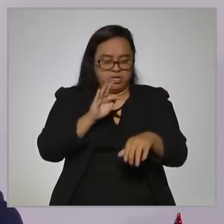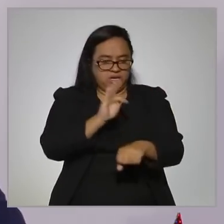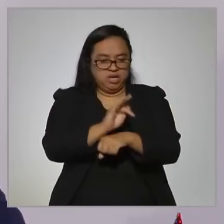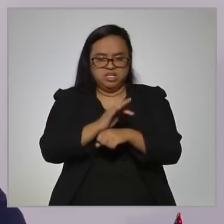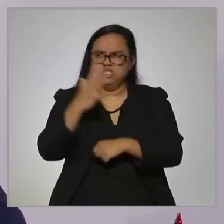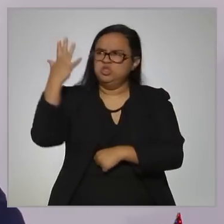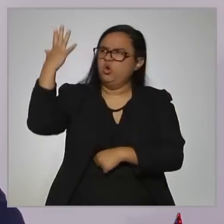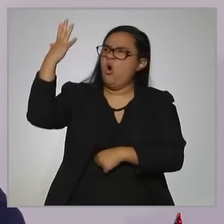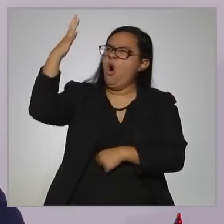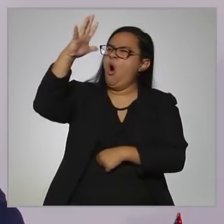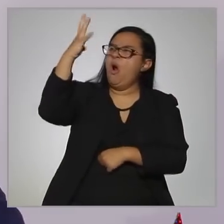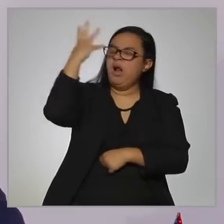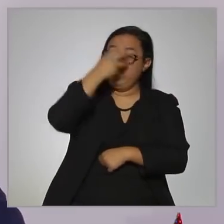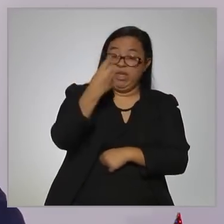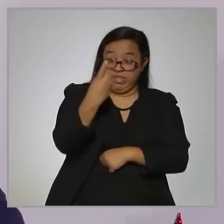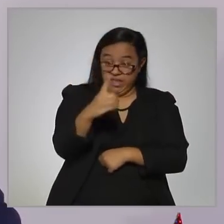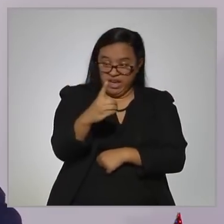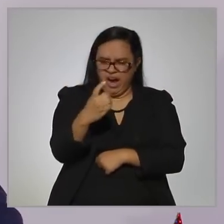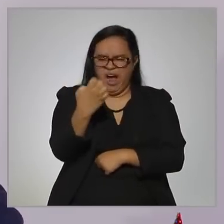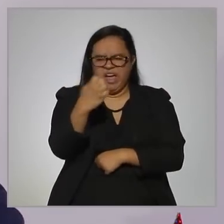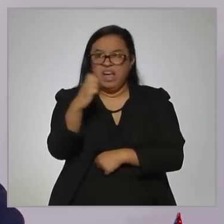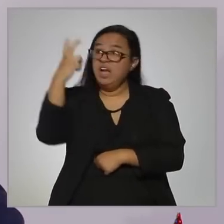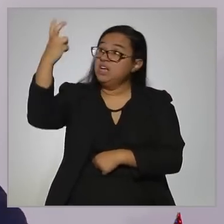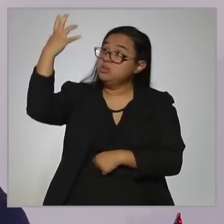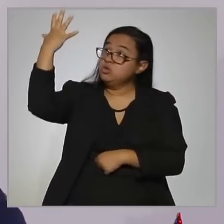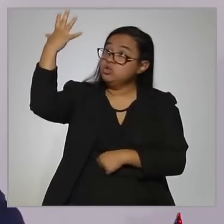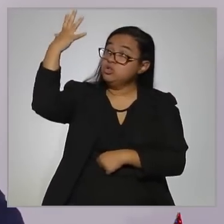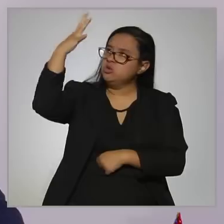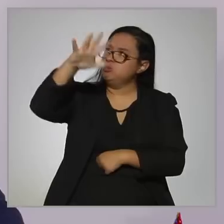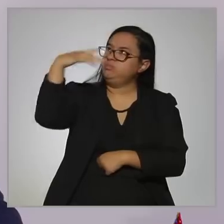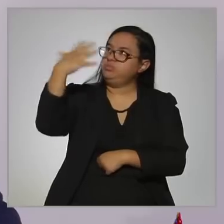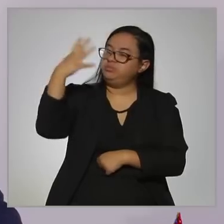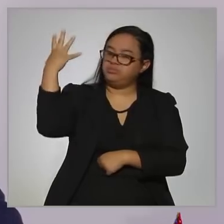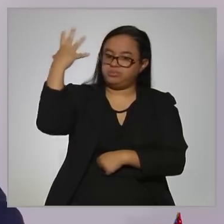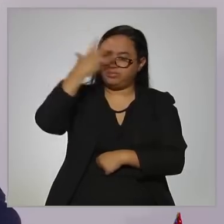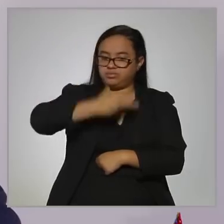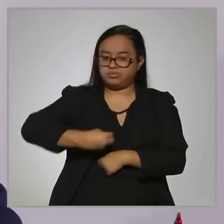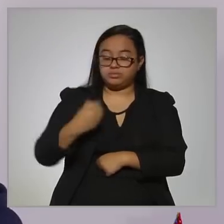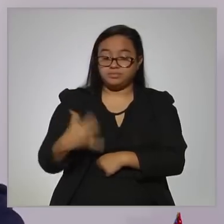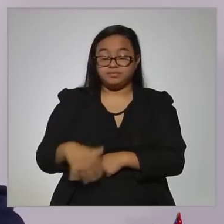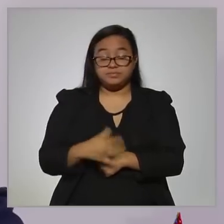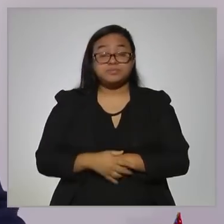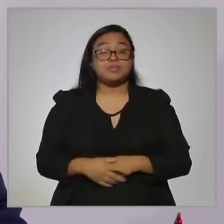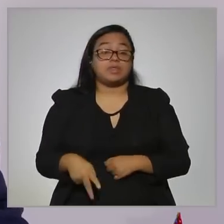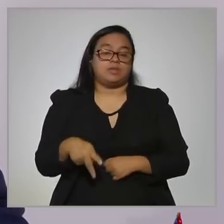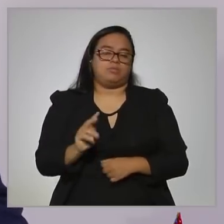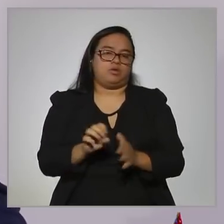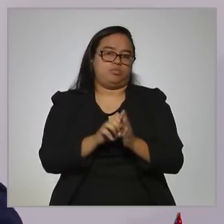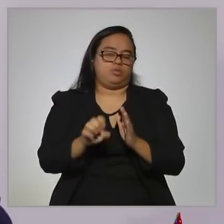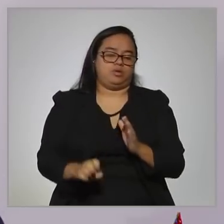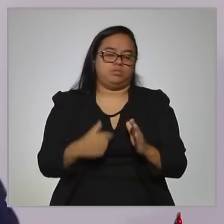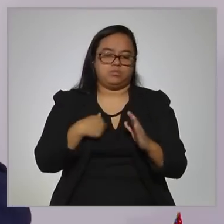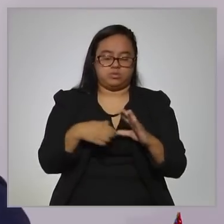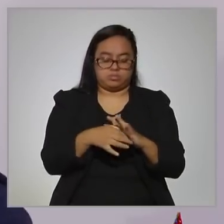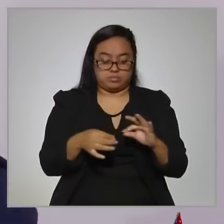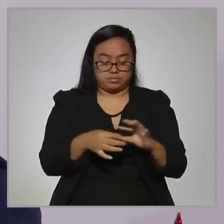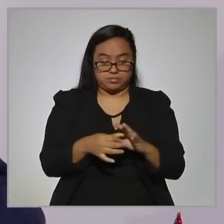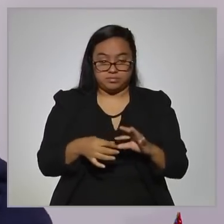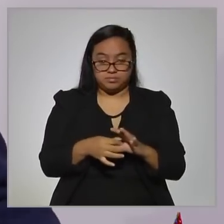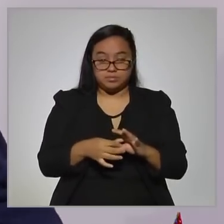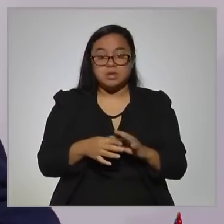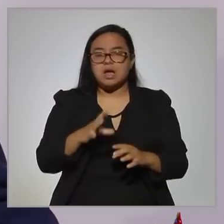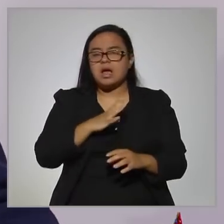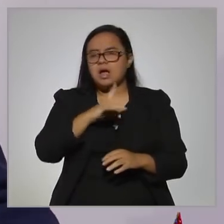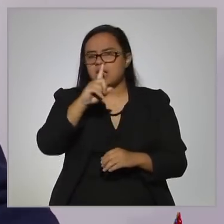sol brilla en diciembre, enero, el sol en su máxima expresión, ¿no? Pero yo diría también que hay una parte